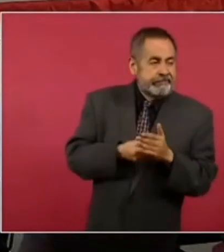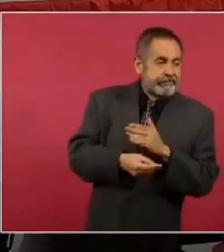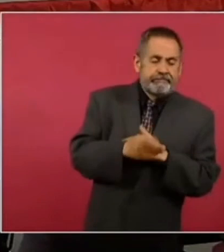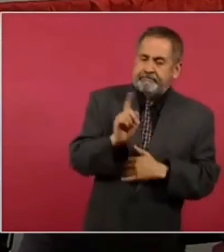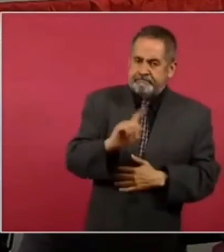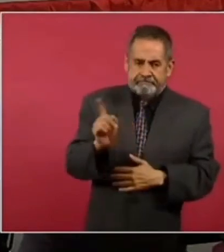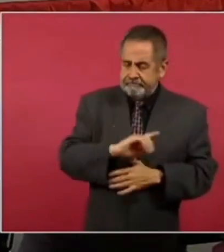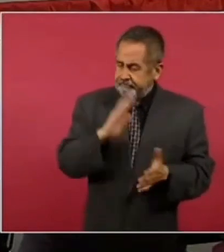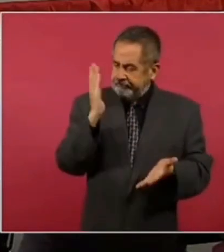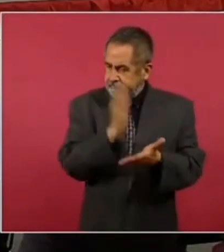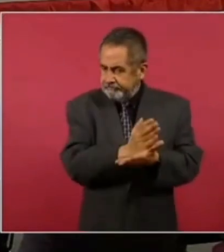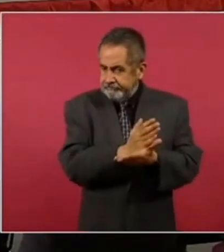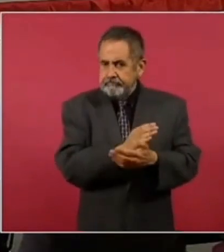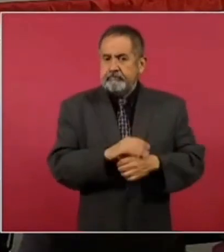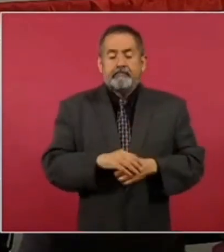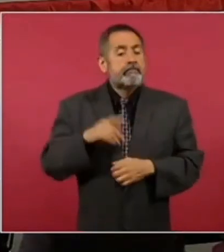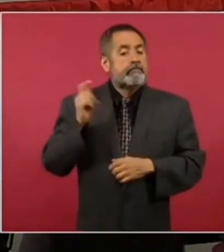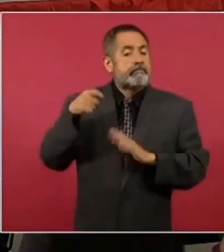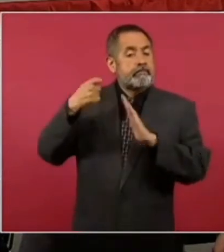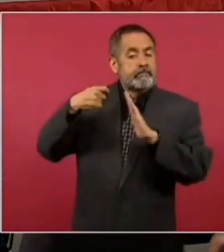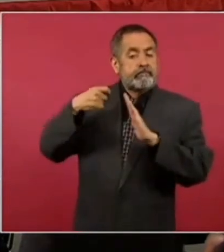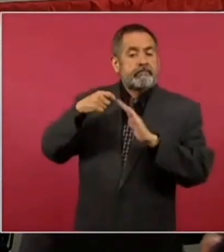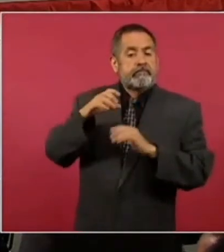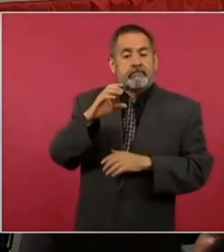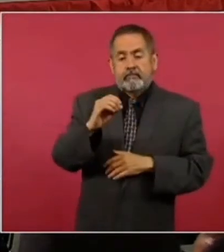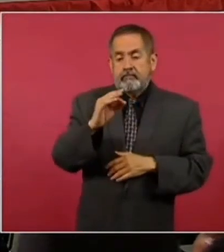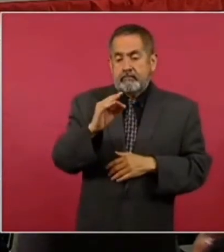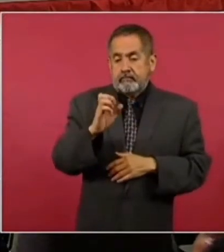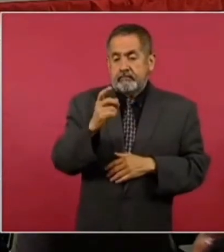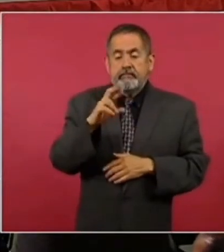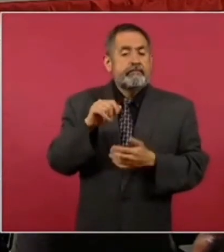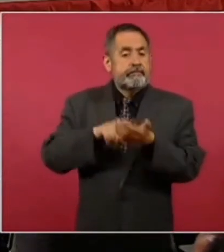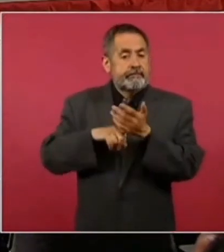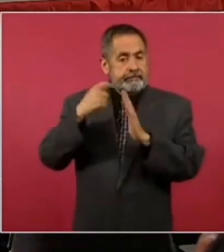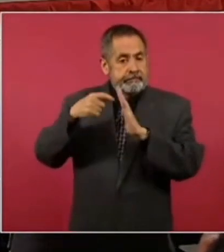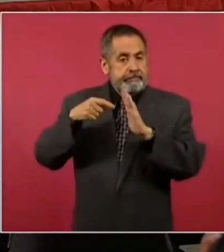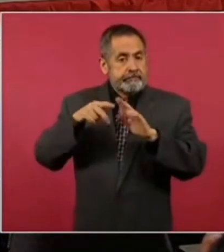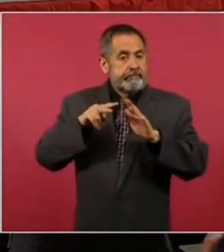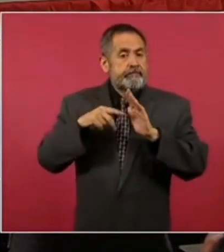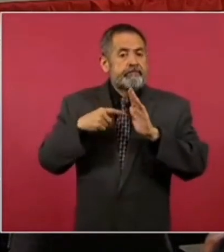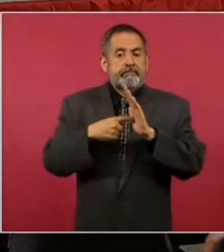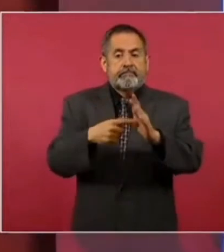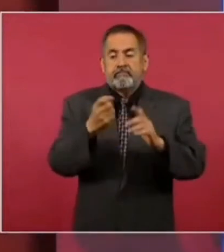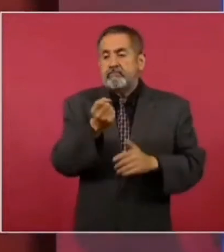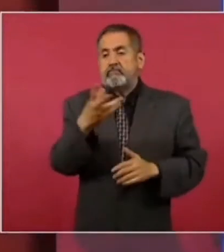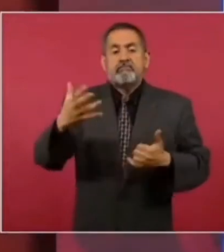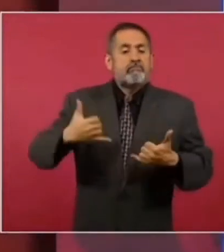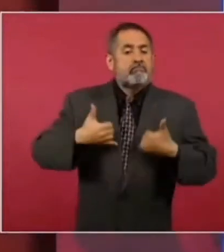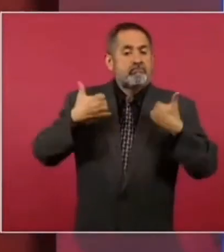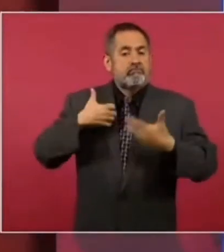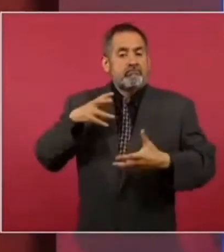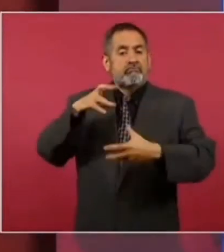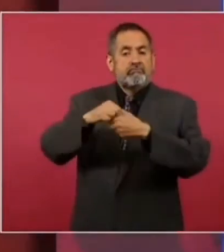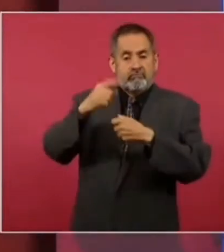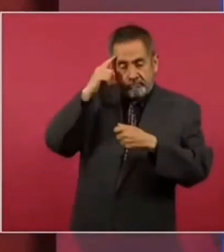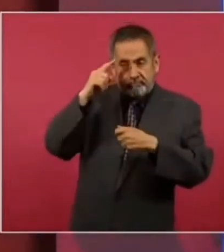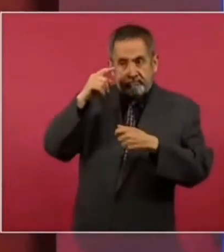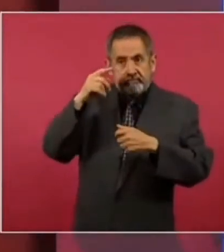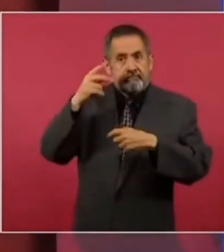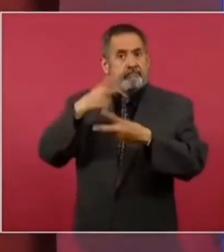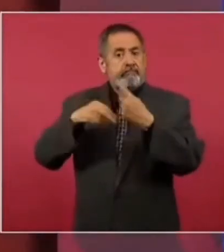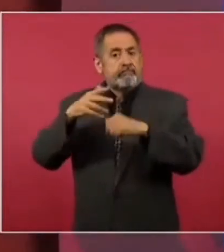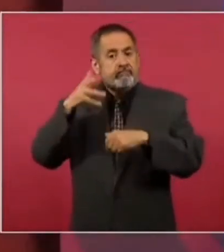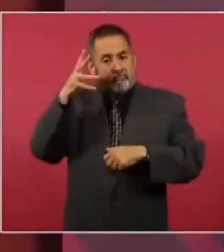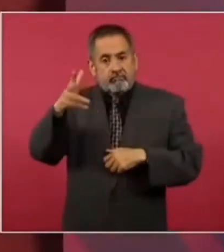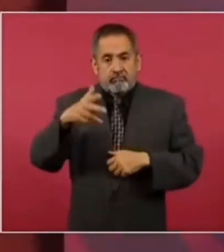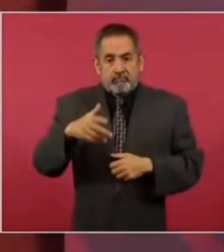negocios ilegales. Este video fue hecho, por cierto, con la colaboración e iniciativa de jóvenes del programa Jóvenes Construyendo el Futuro,